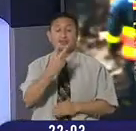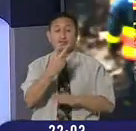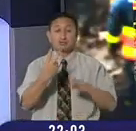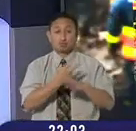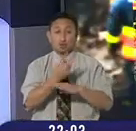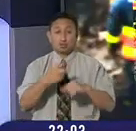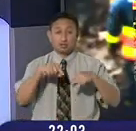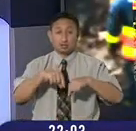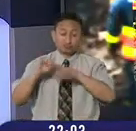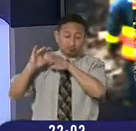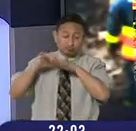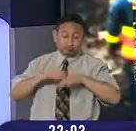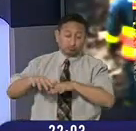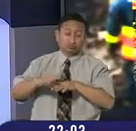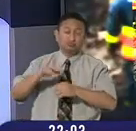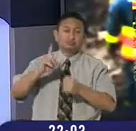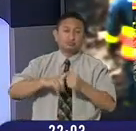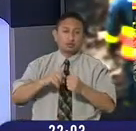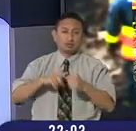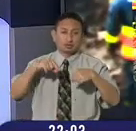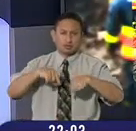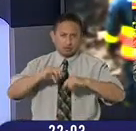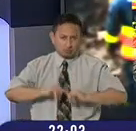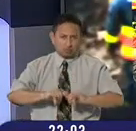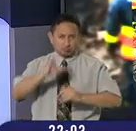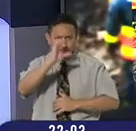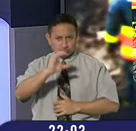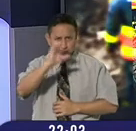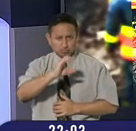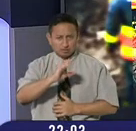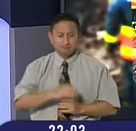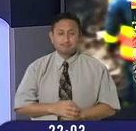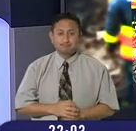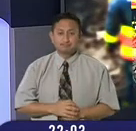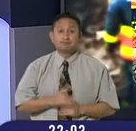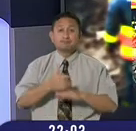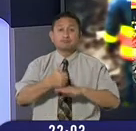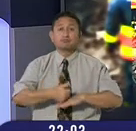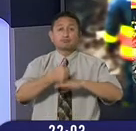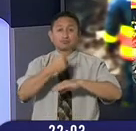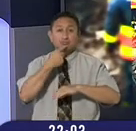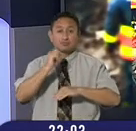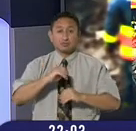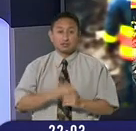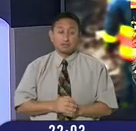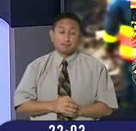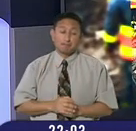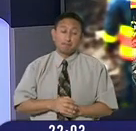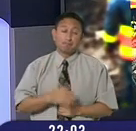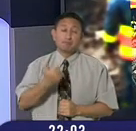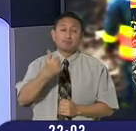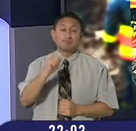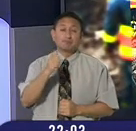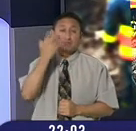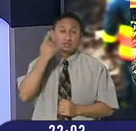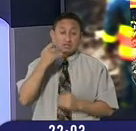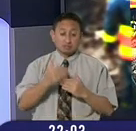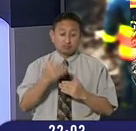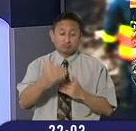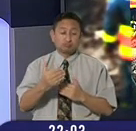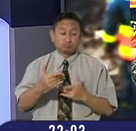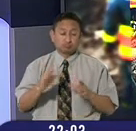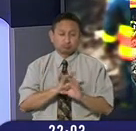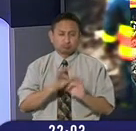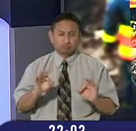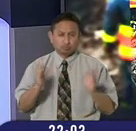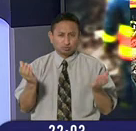horas del aluvión y las labores de búsqueda continúan en la zona cero. Autoridades aseguran que por lo menos 10 días más durará la limpieza